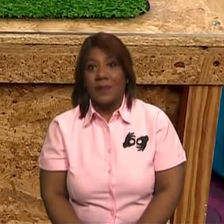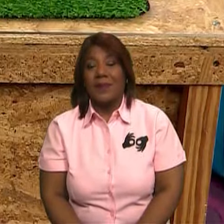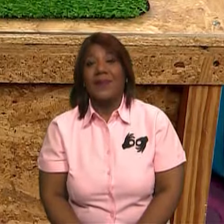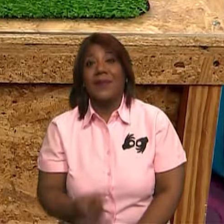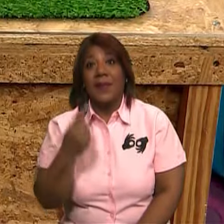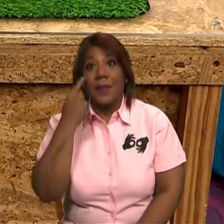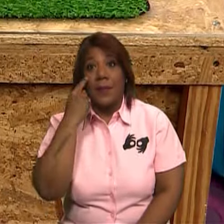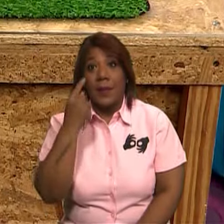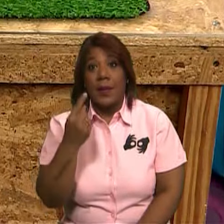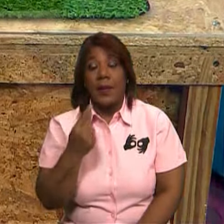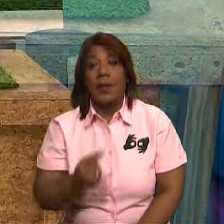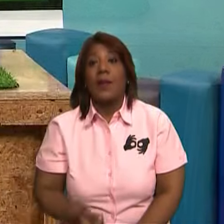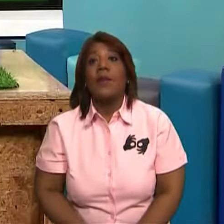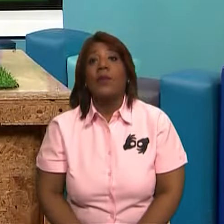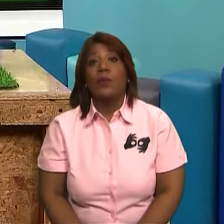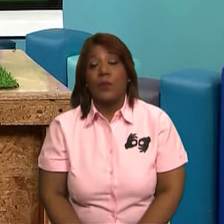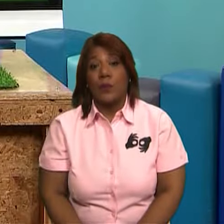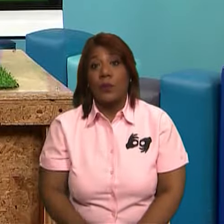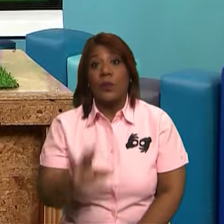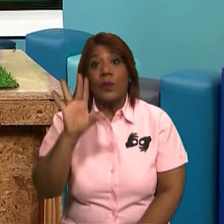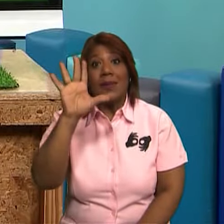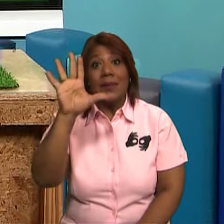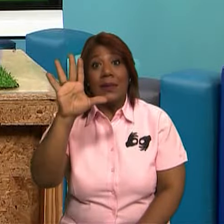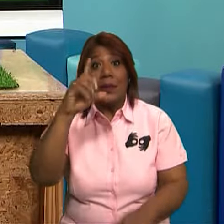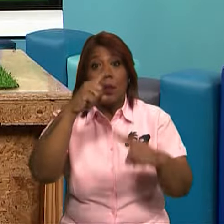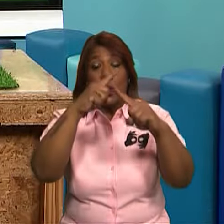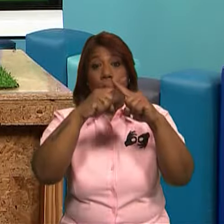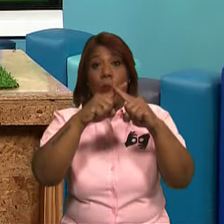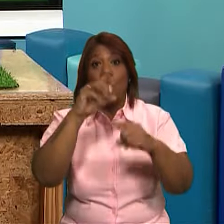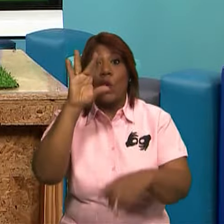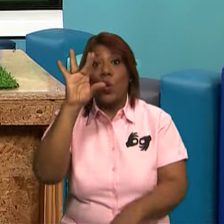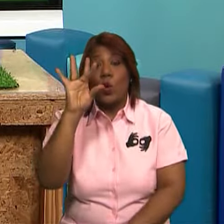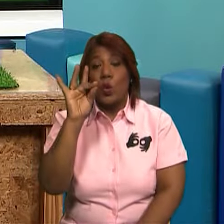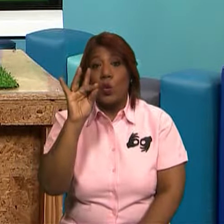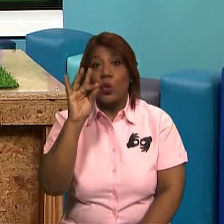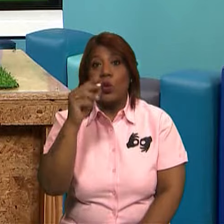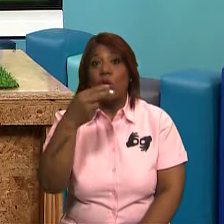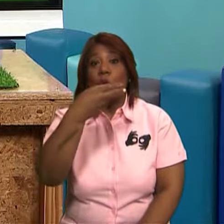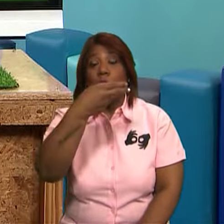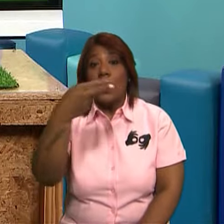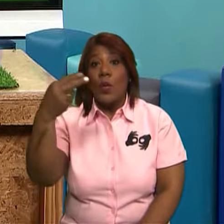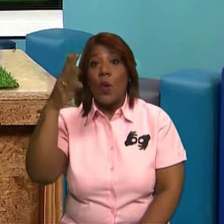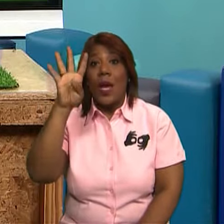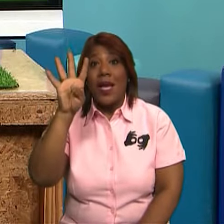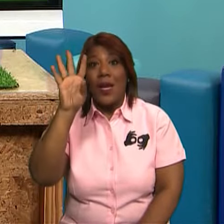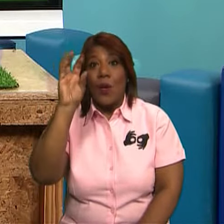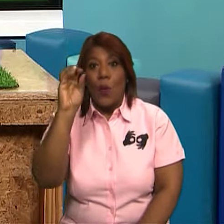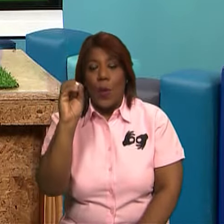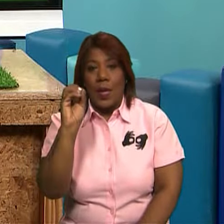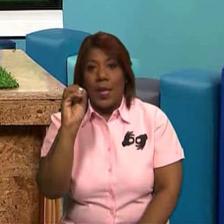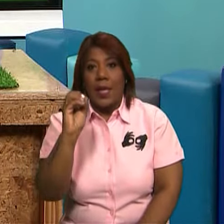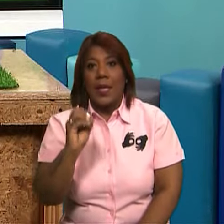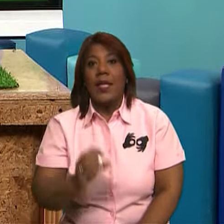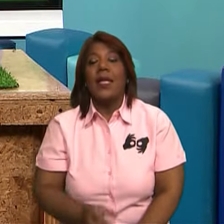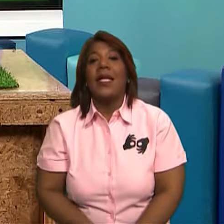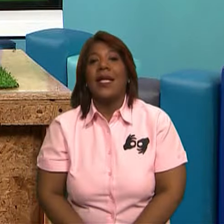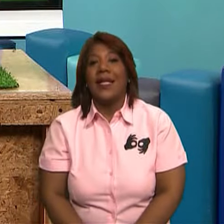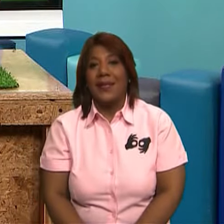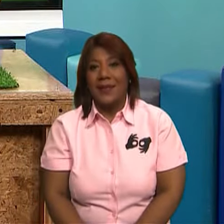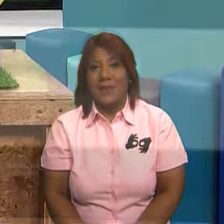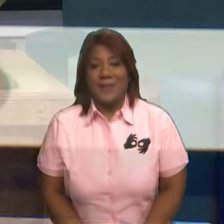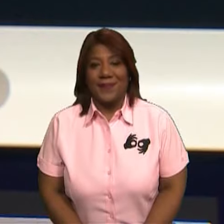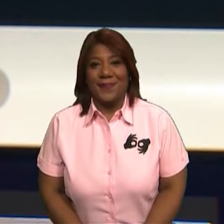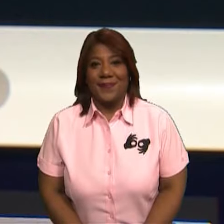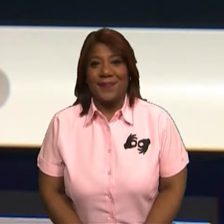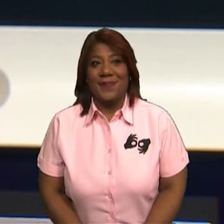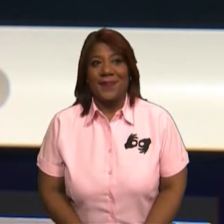magia. Porque 5 por 8 es 40. Entonces, muy bonito, muy